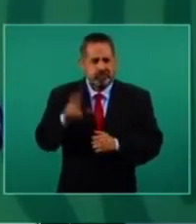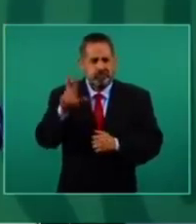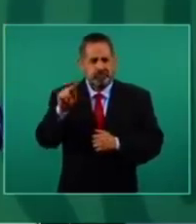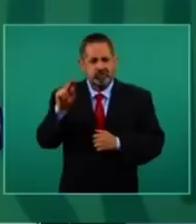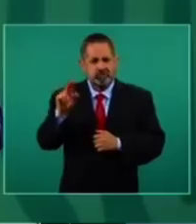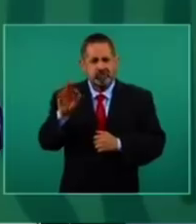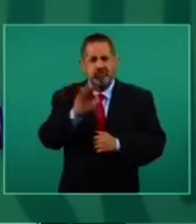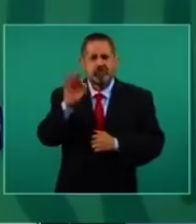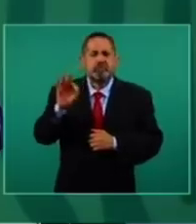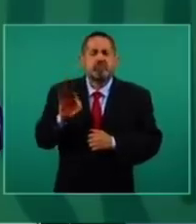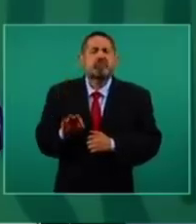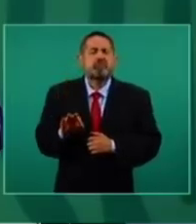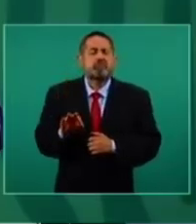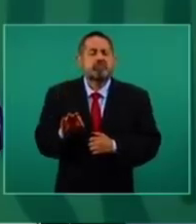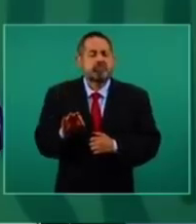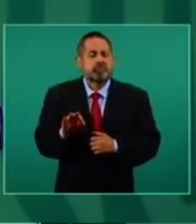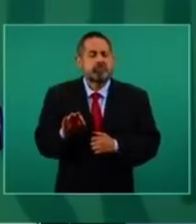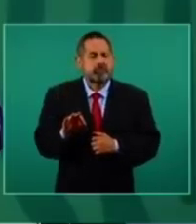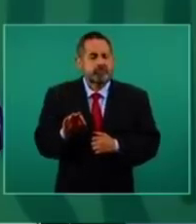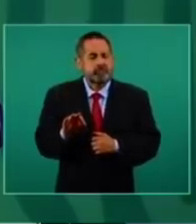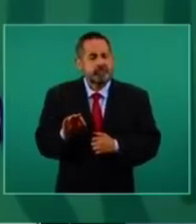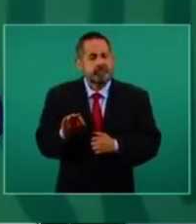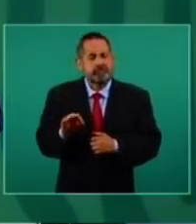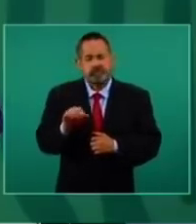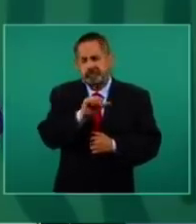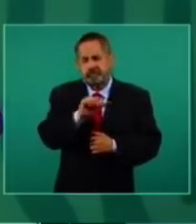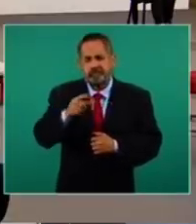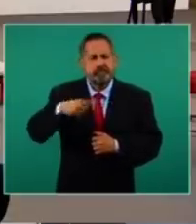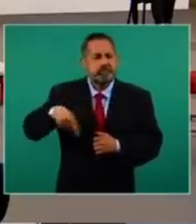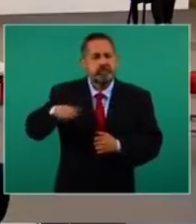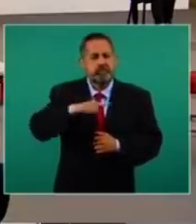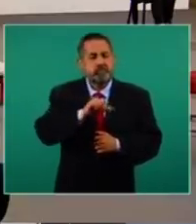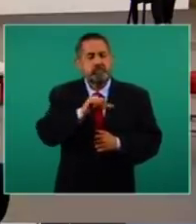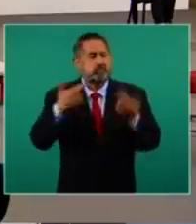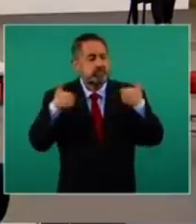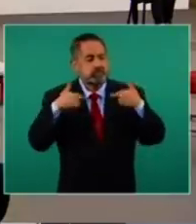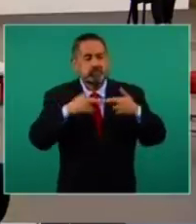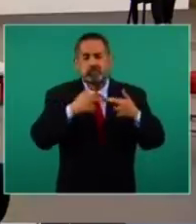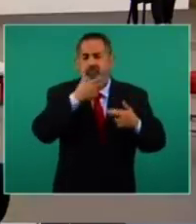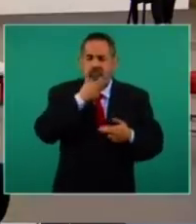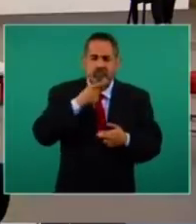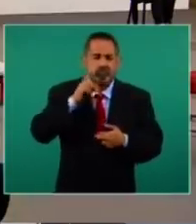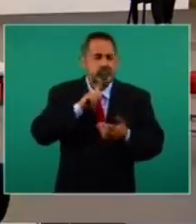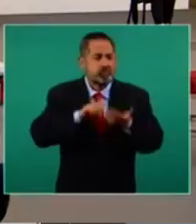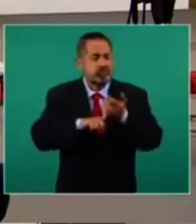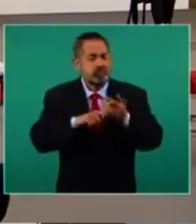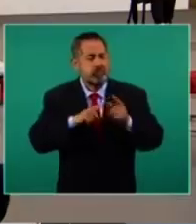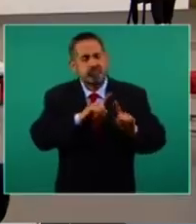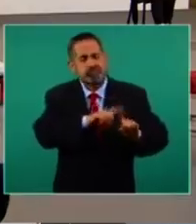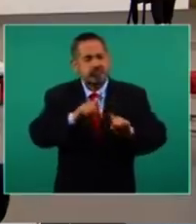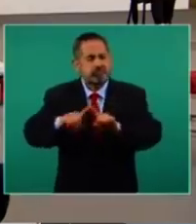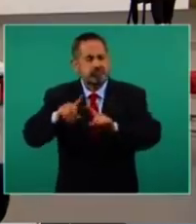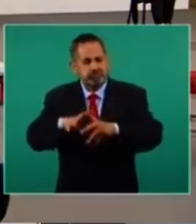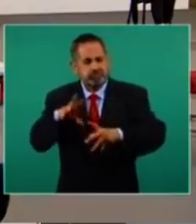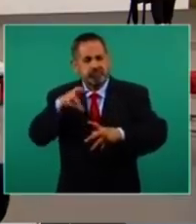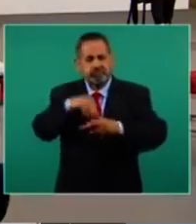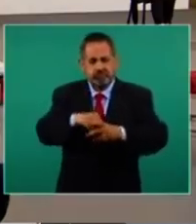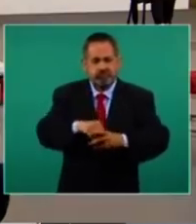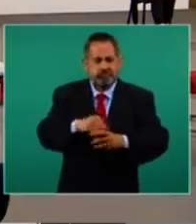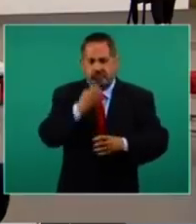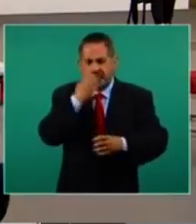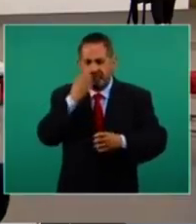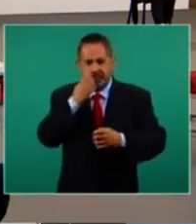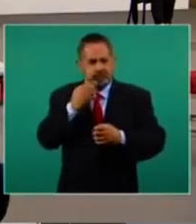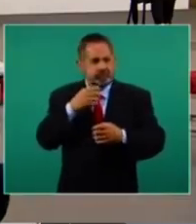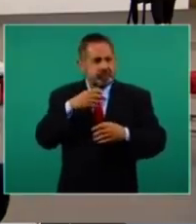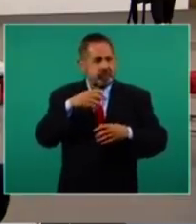80 por ciento de todos los maestros, maestras, de todo el personal educativo